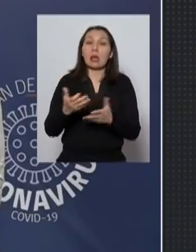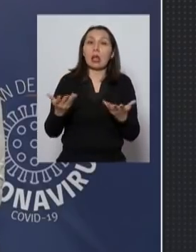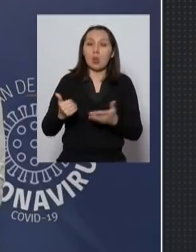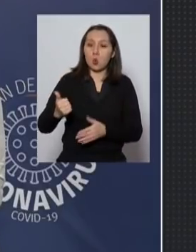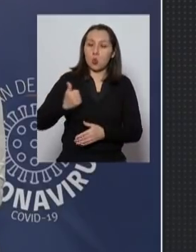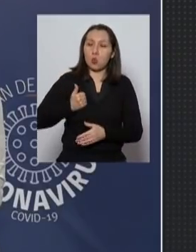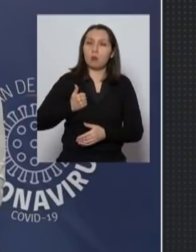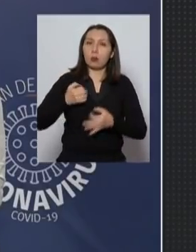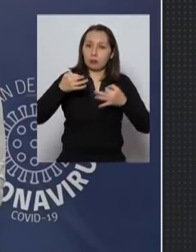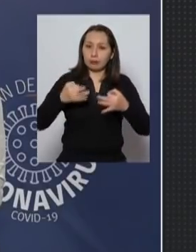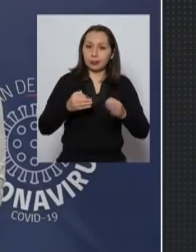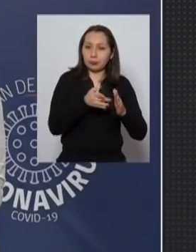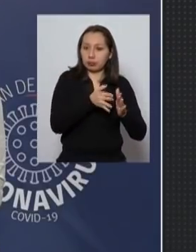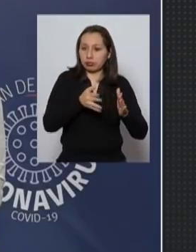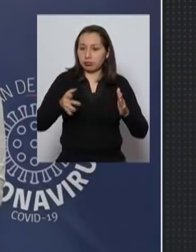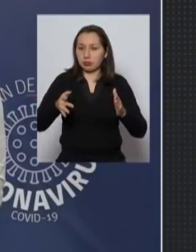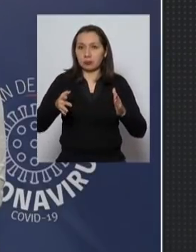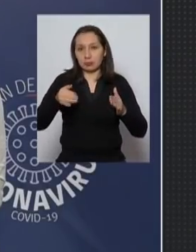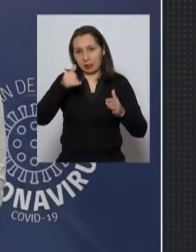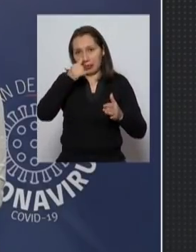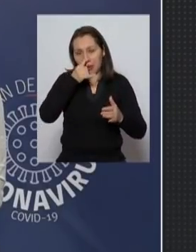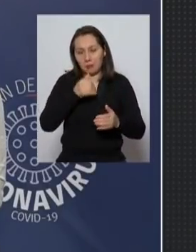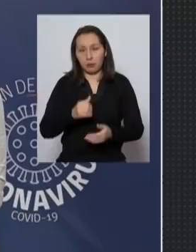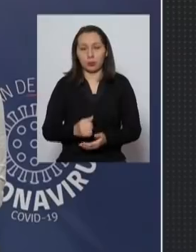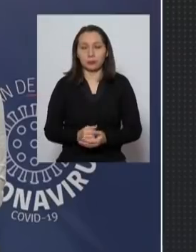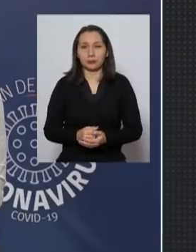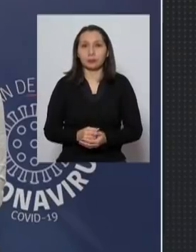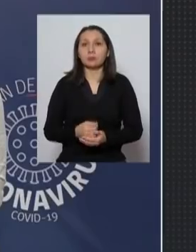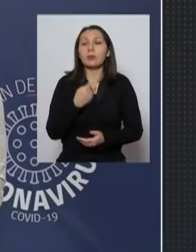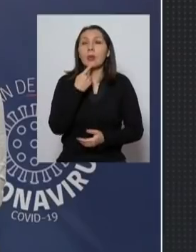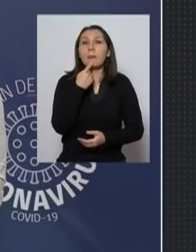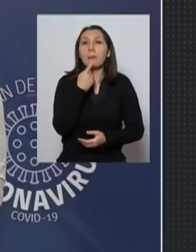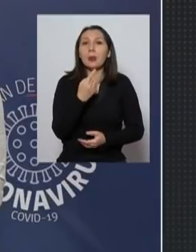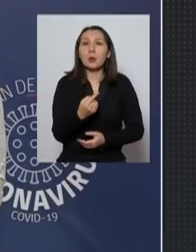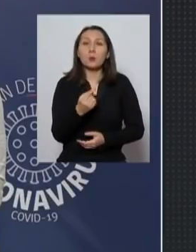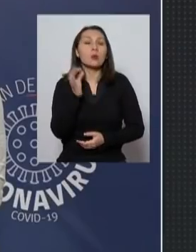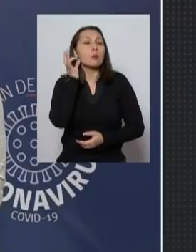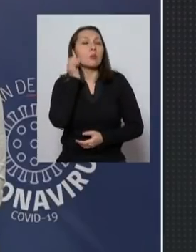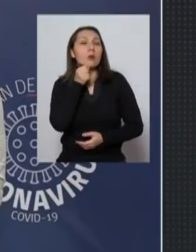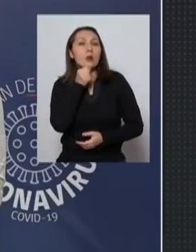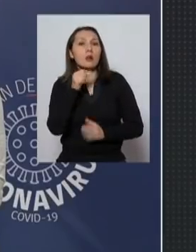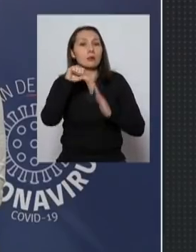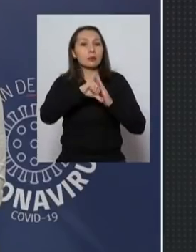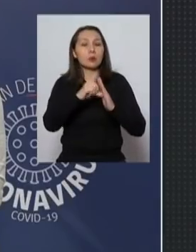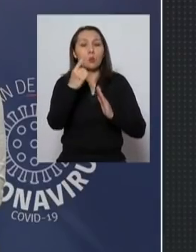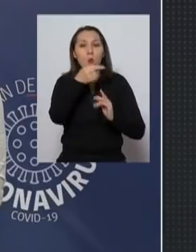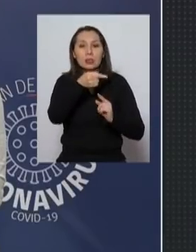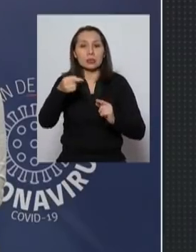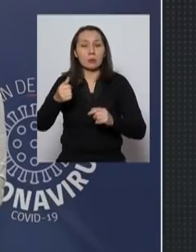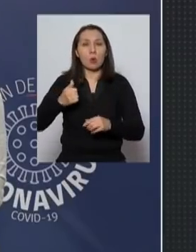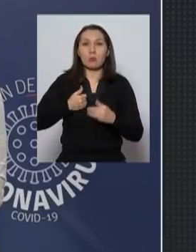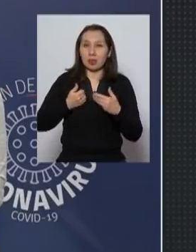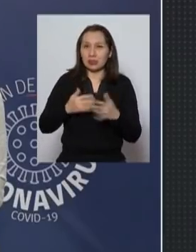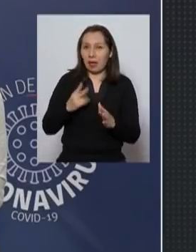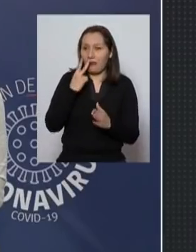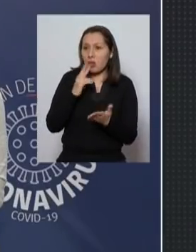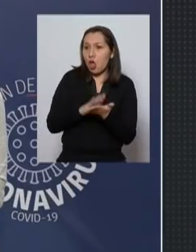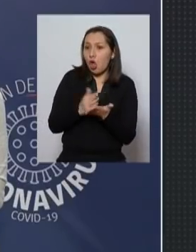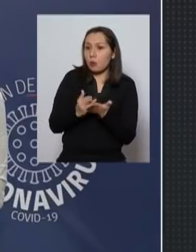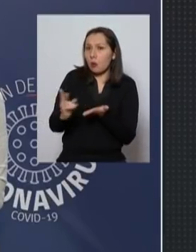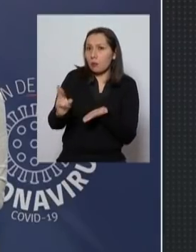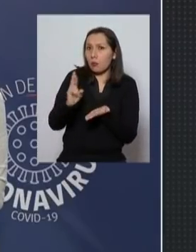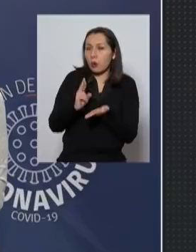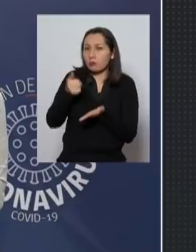cumplan efectivamente con el aislamiento. Ministro, y sobre la cuarentena, la semana que se cumple, si ya ven algún impacto de